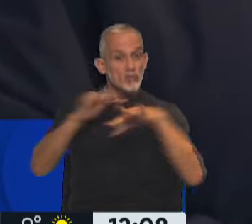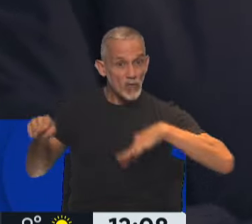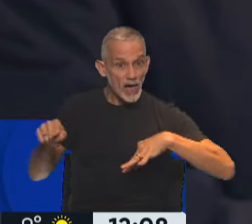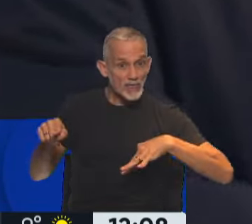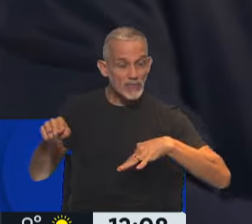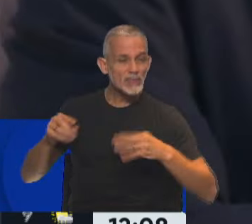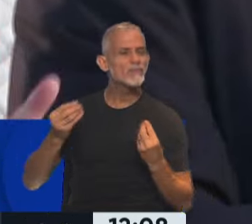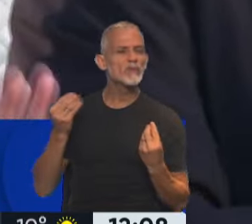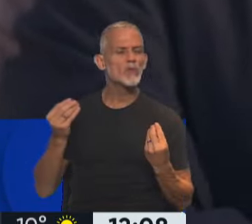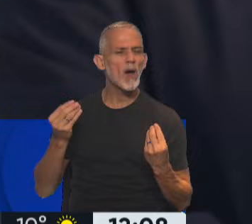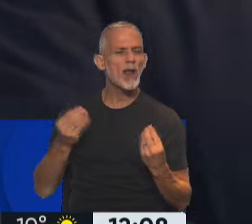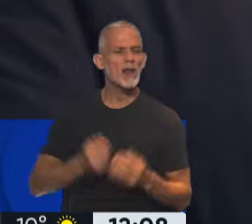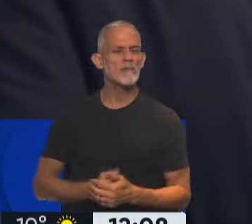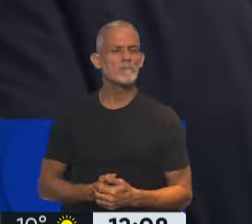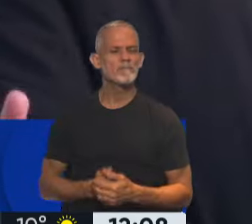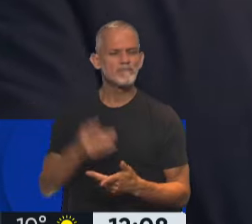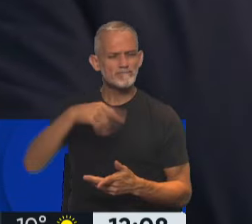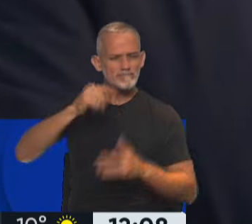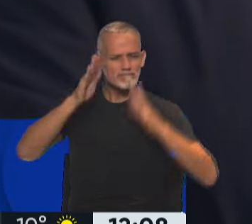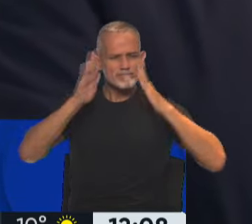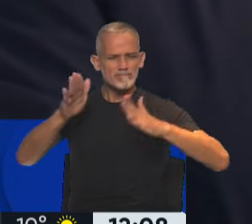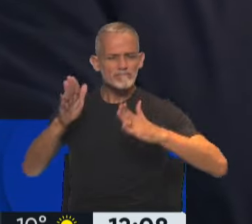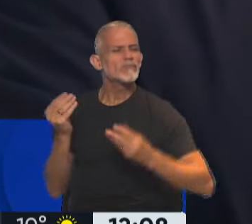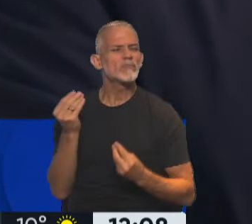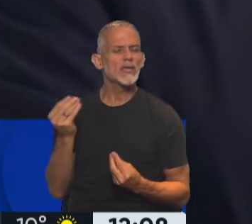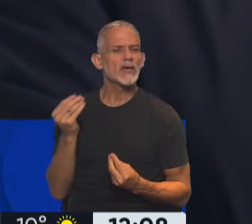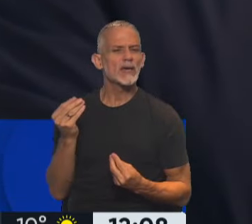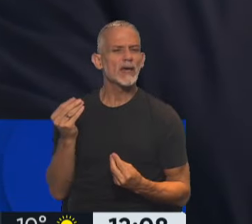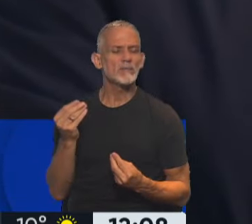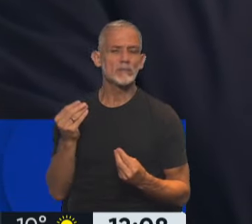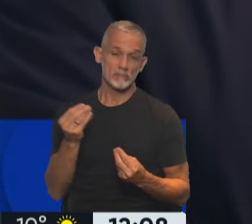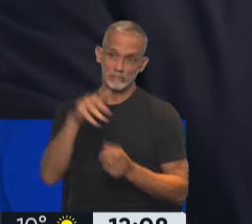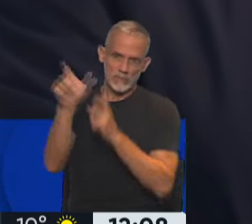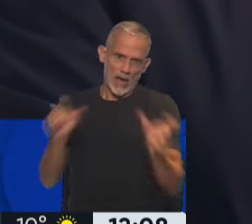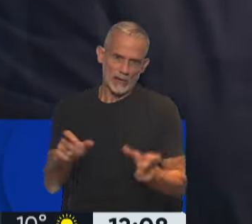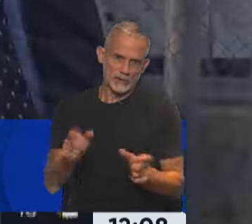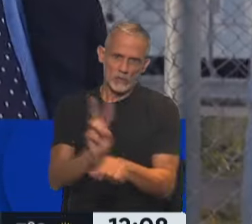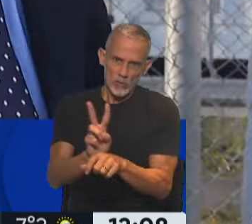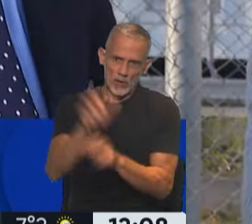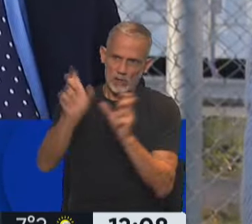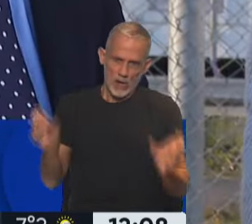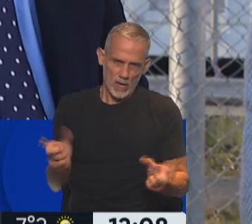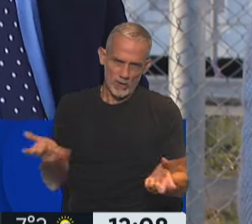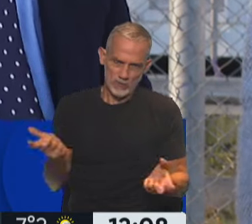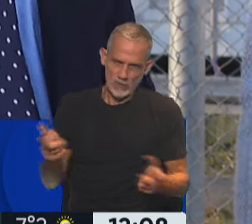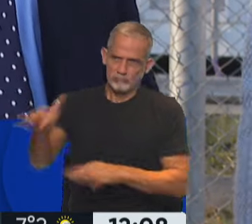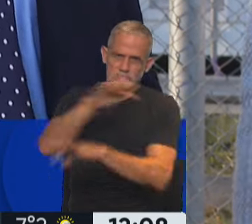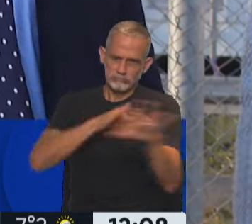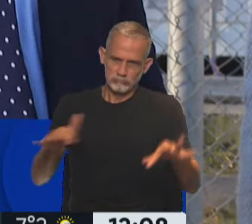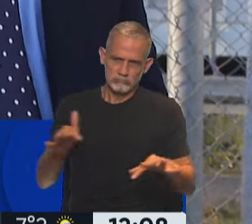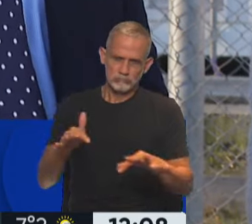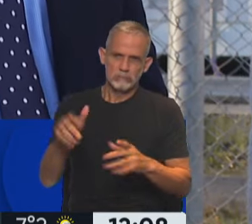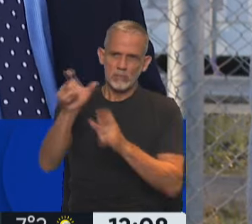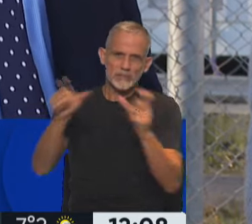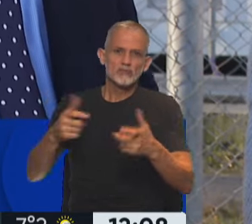pone el eje fundamental en la ciudadanía, en la protección de la ciudadanía y en la protección de las